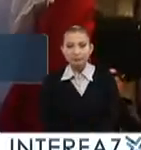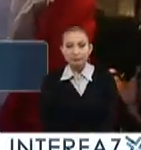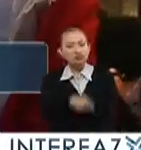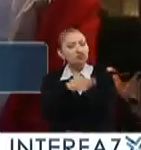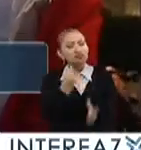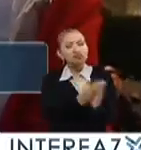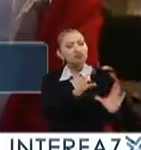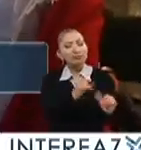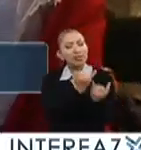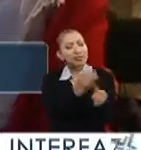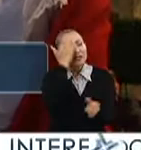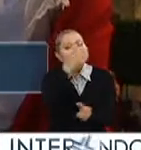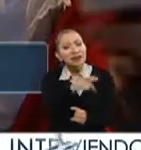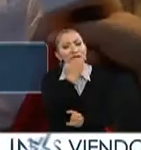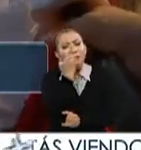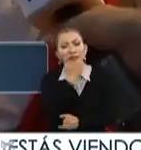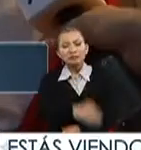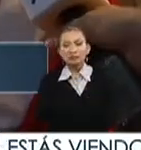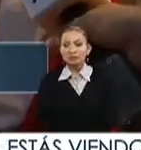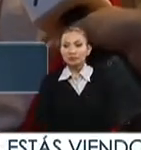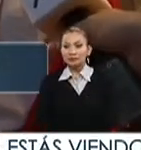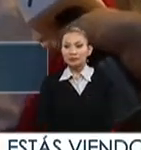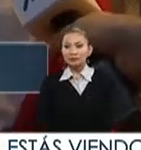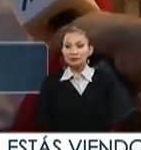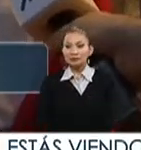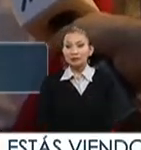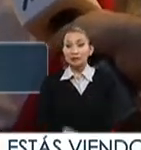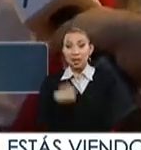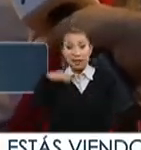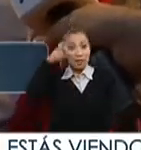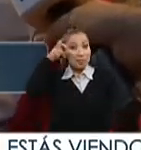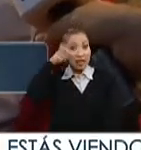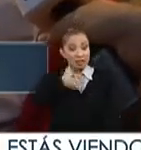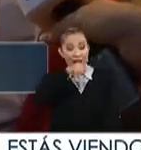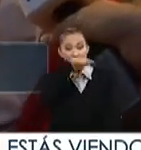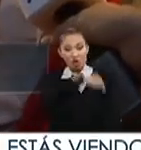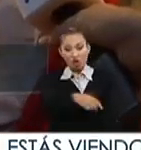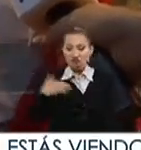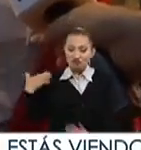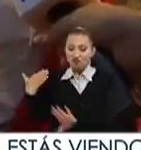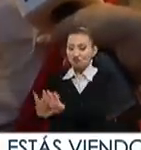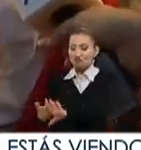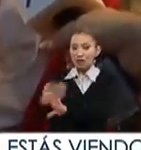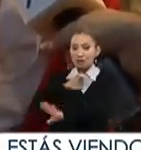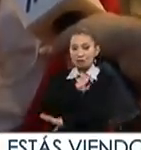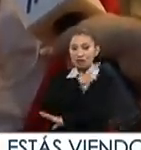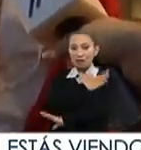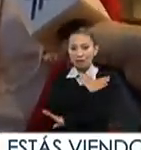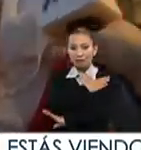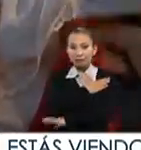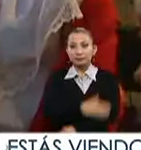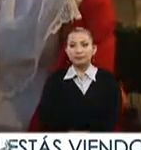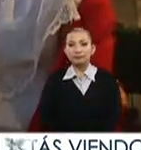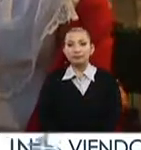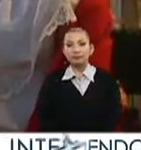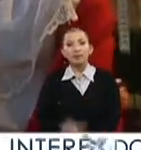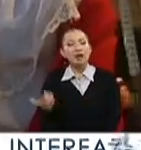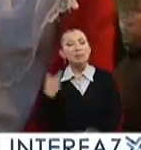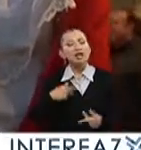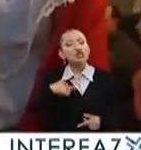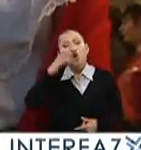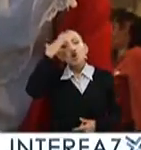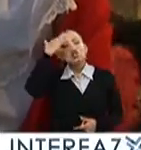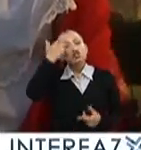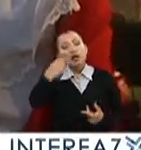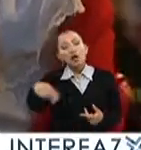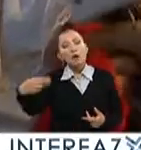te han enseñado de la independencia en la escuela? De que Miguel Hidalgo luchó contra los españoles. ¿Qué personajes